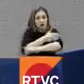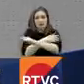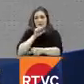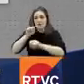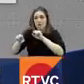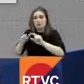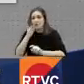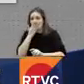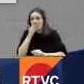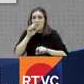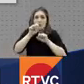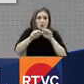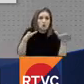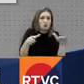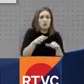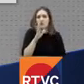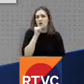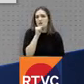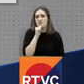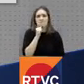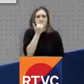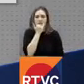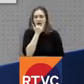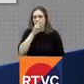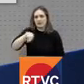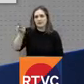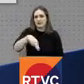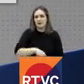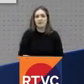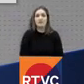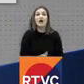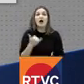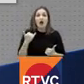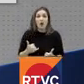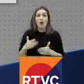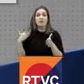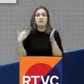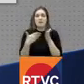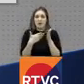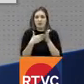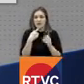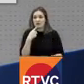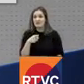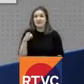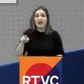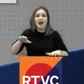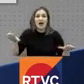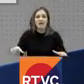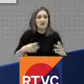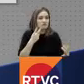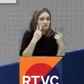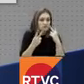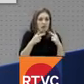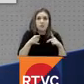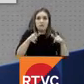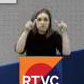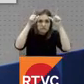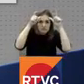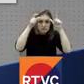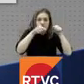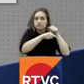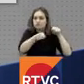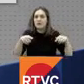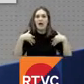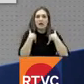zona. La afectación directa aludida por la parte demandante recae sobre temas relacionados con las actividades agropecuarias y de pesca que realiza